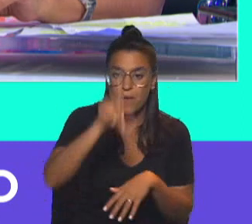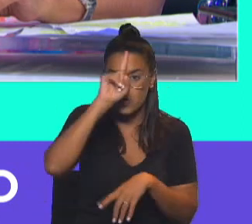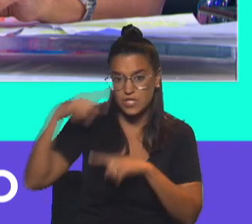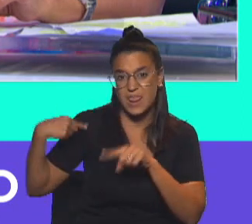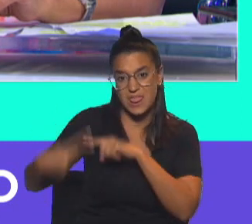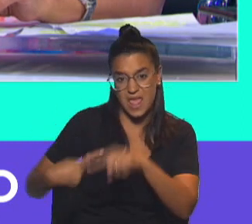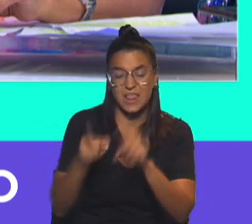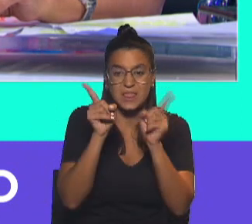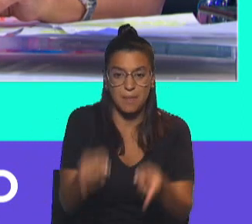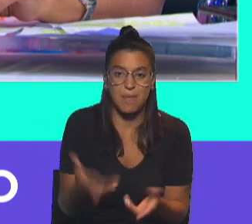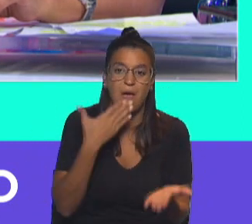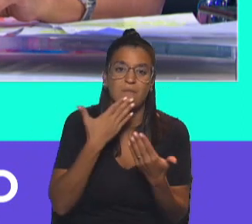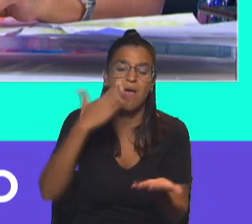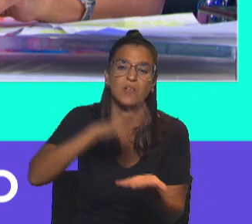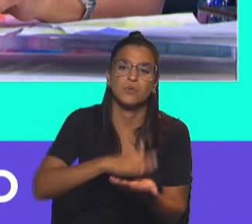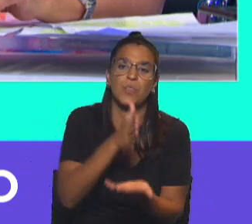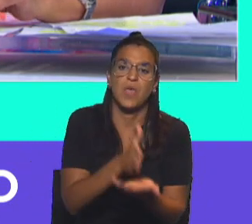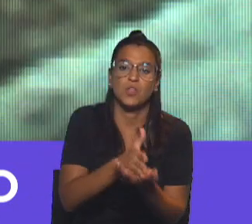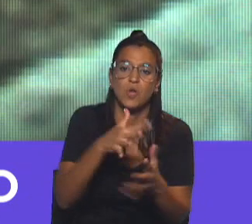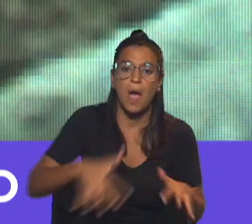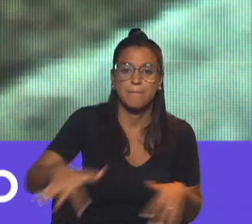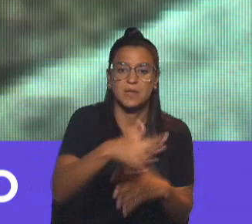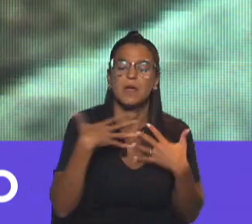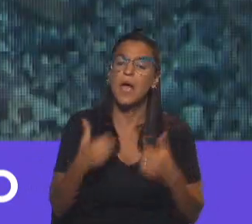habla del derecho al ambiente sano. Nada más y